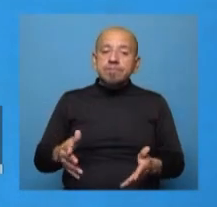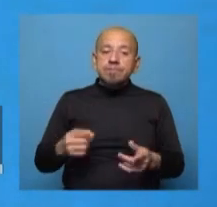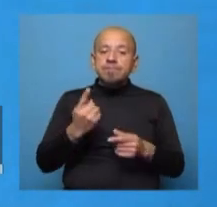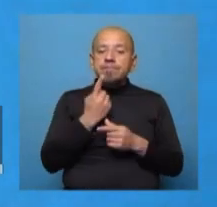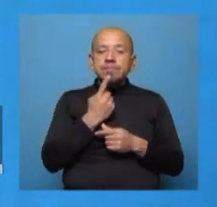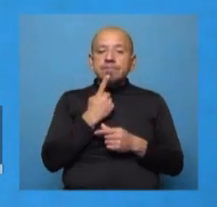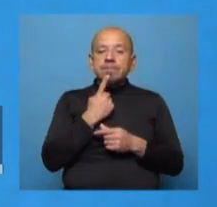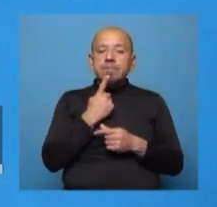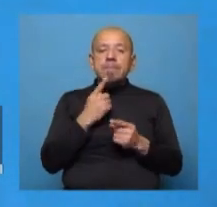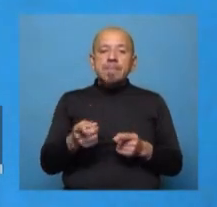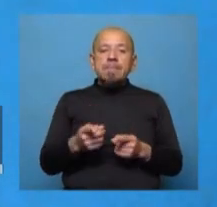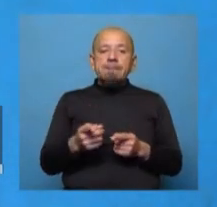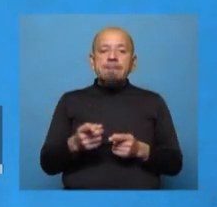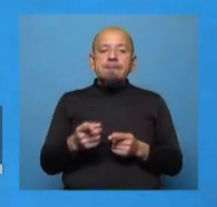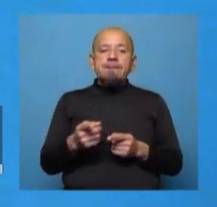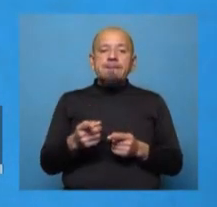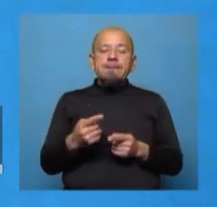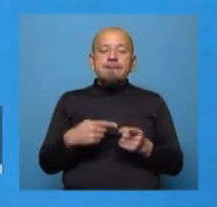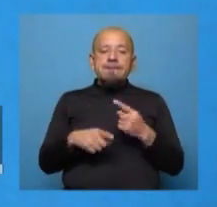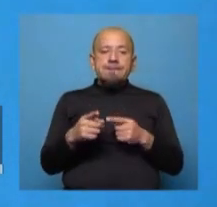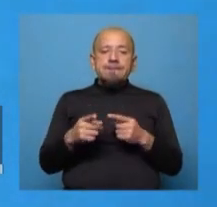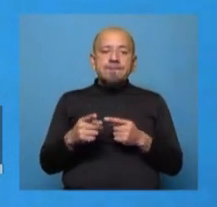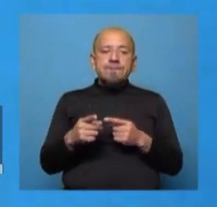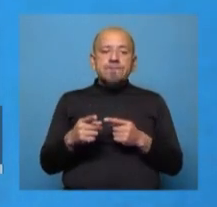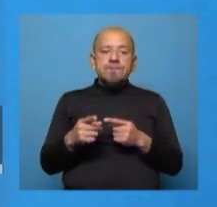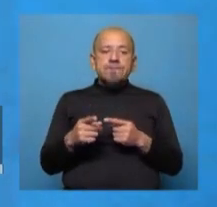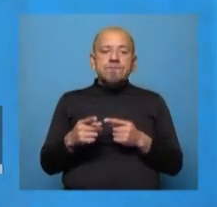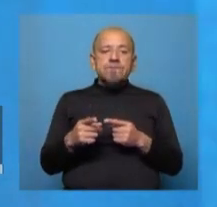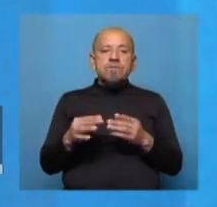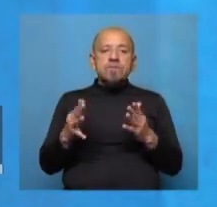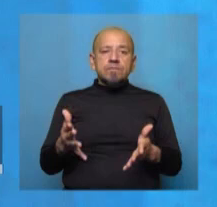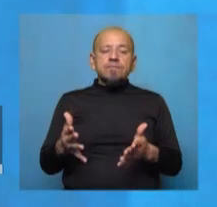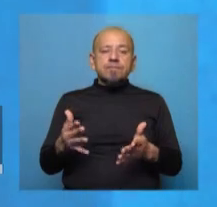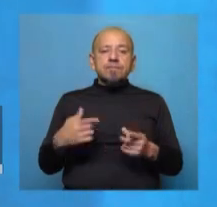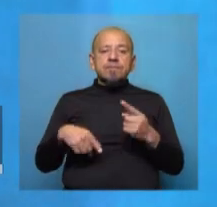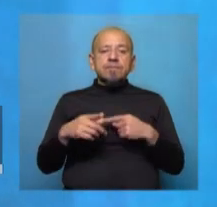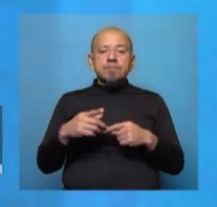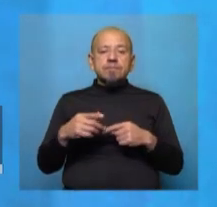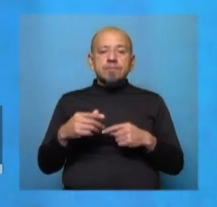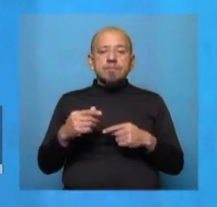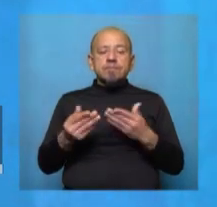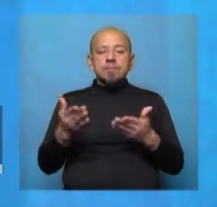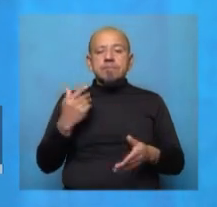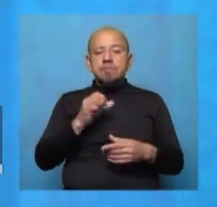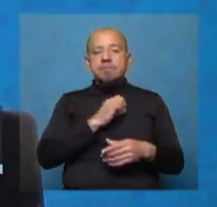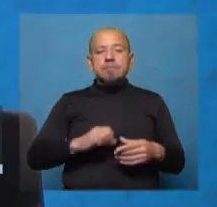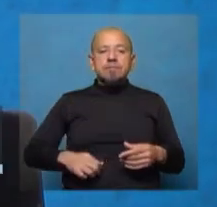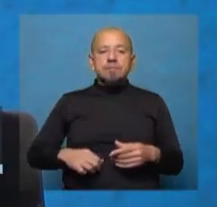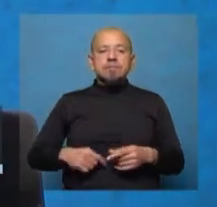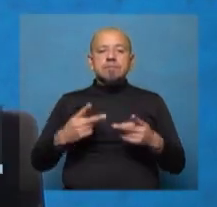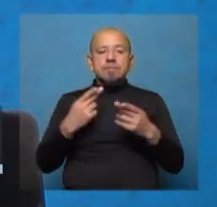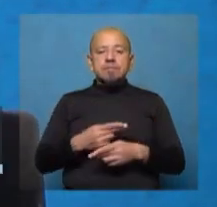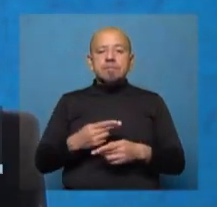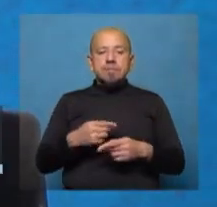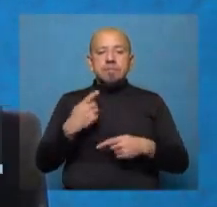políticamente pasa a ser un un espacio de altísima valor para los Estados Te propongo una